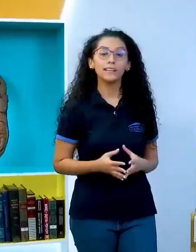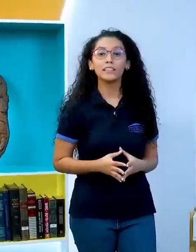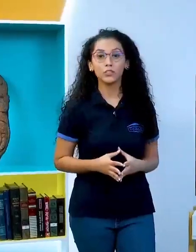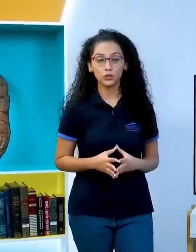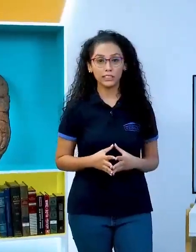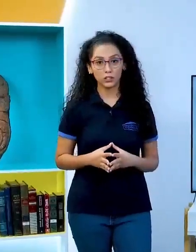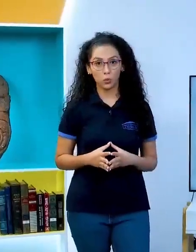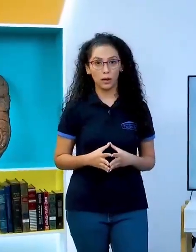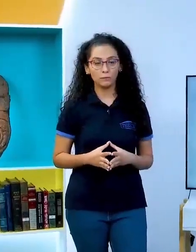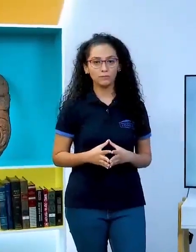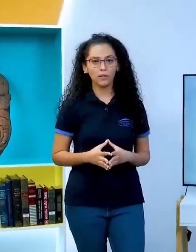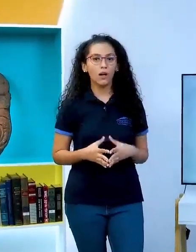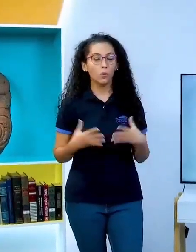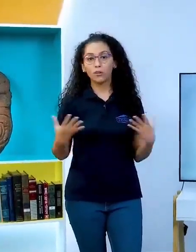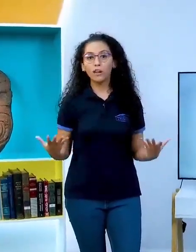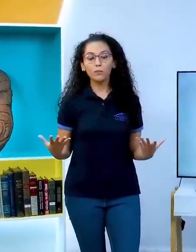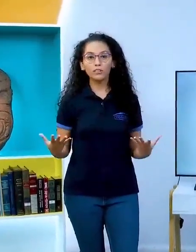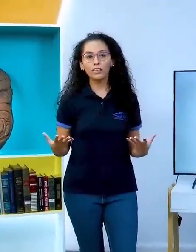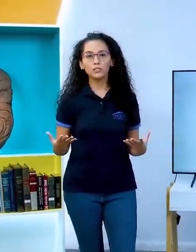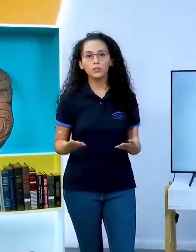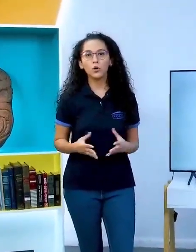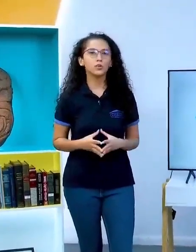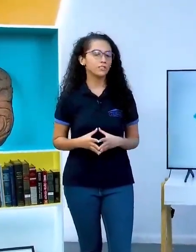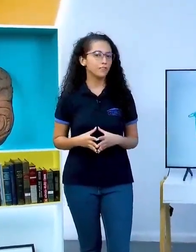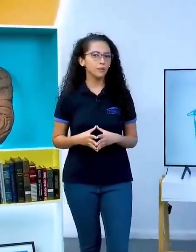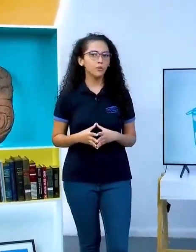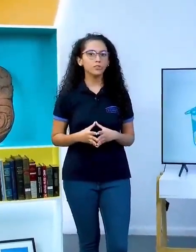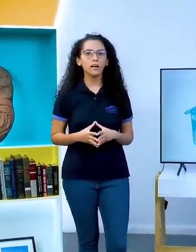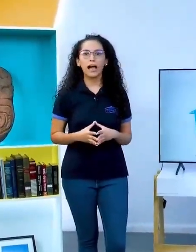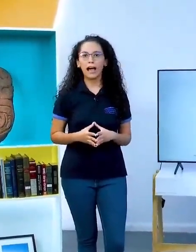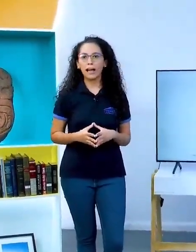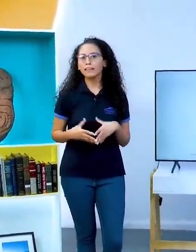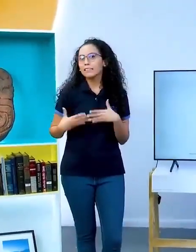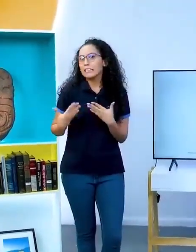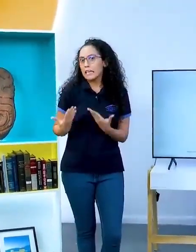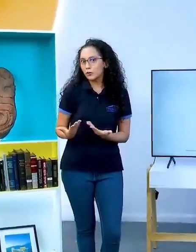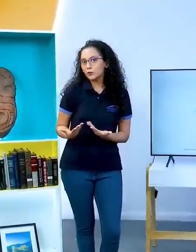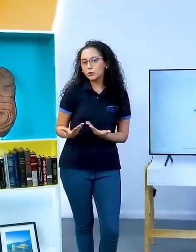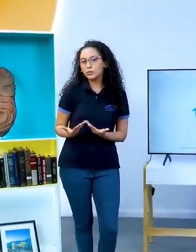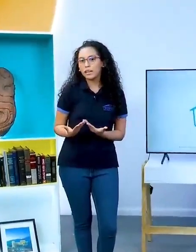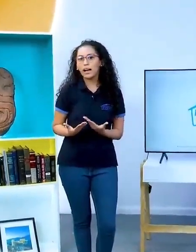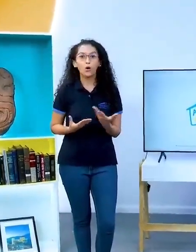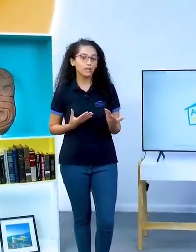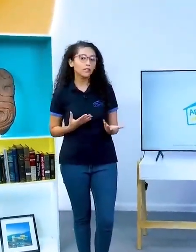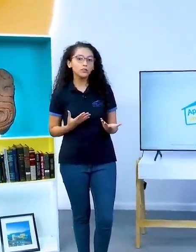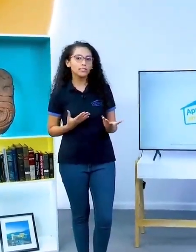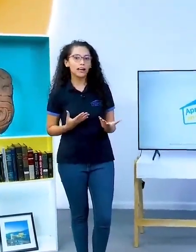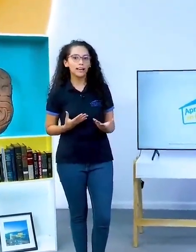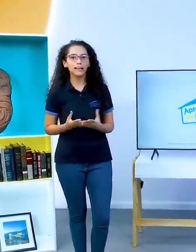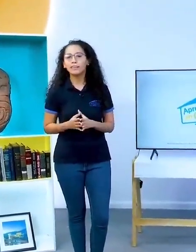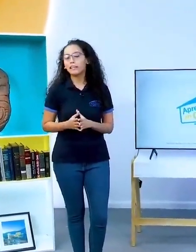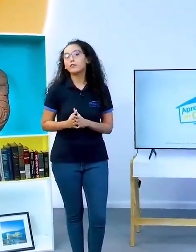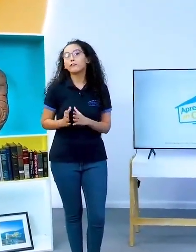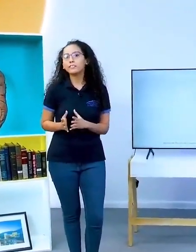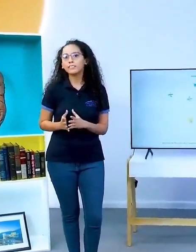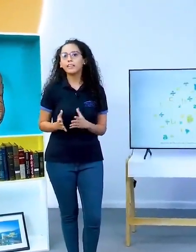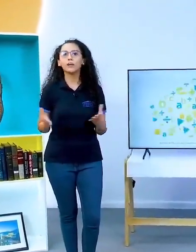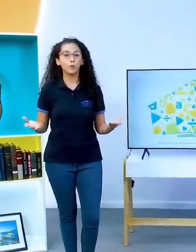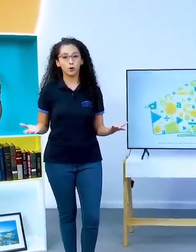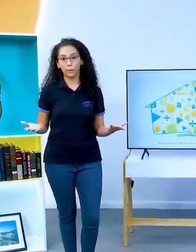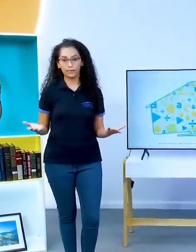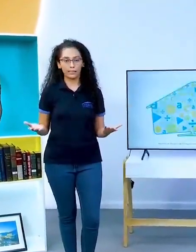La orientación sexual. Cuando hablamos de esto nos referimos a quien nos gusta o quien nos atrae tanto